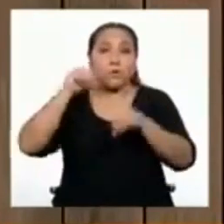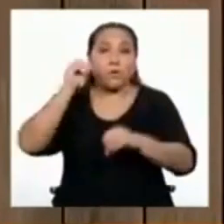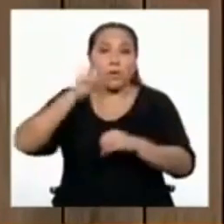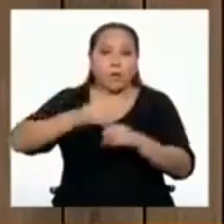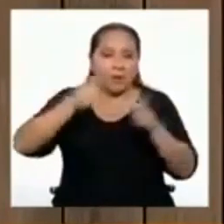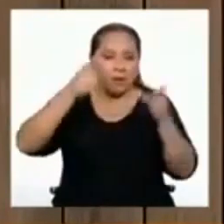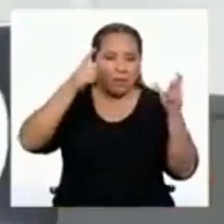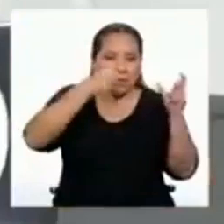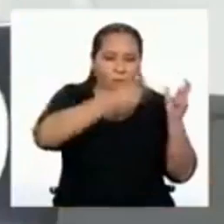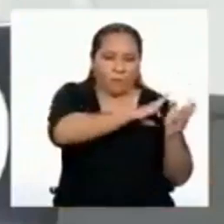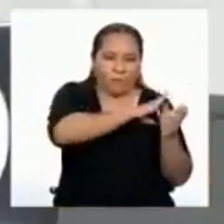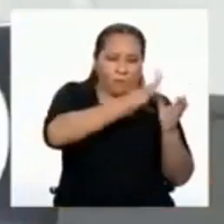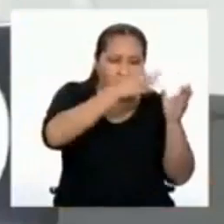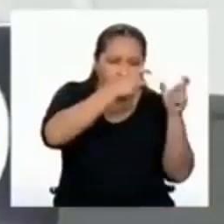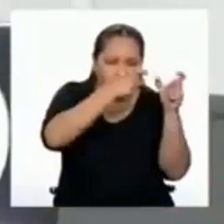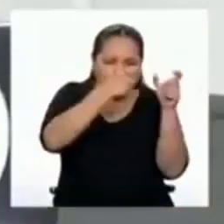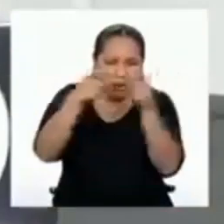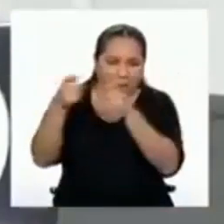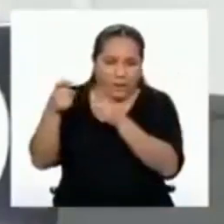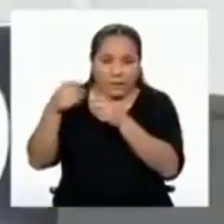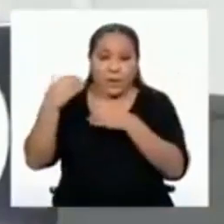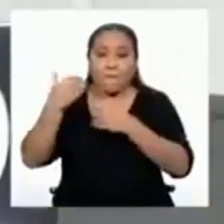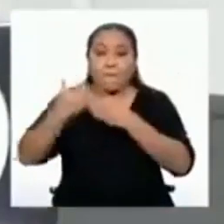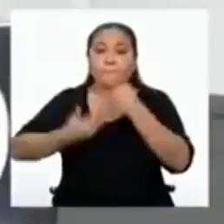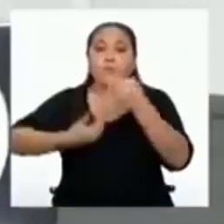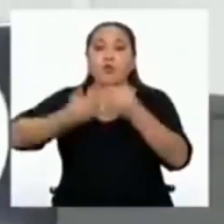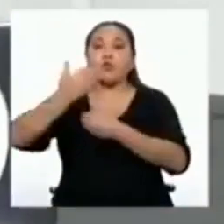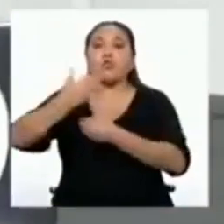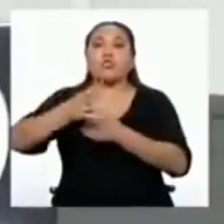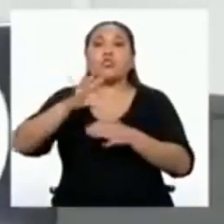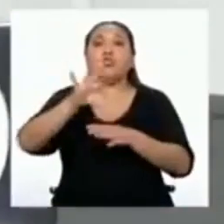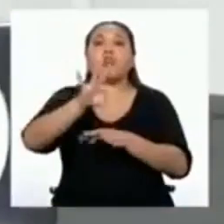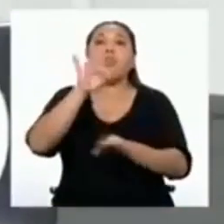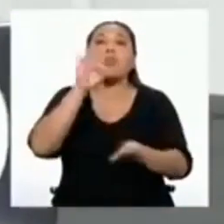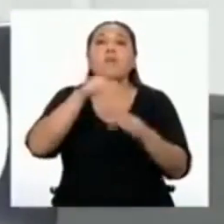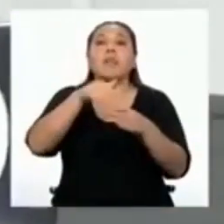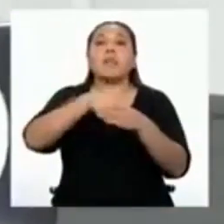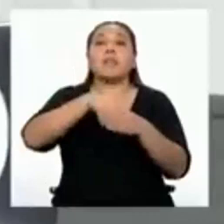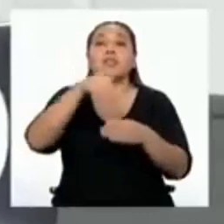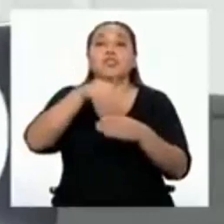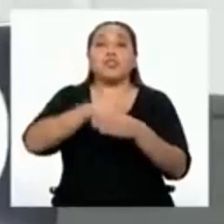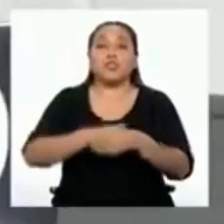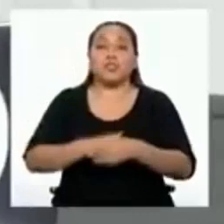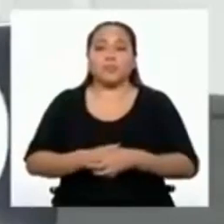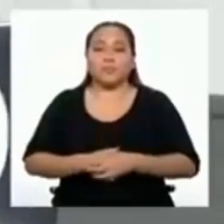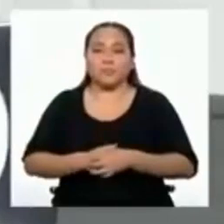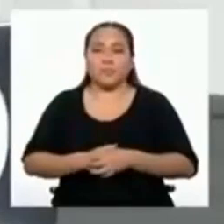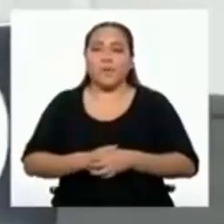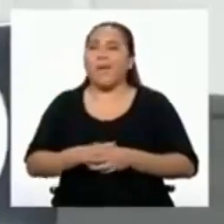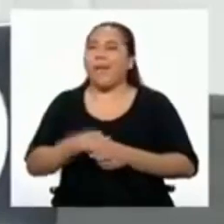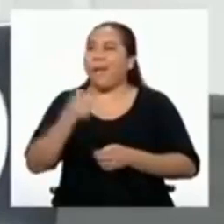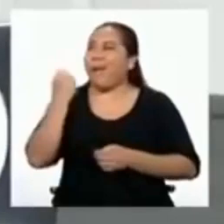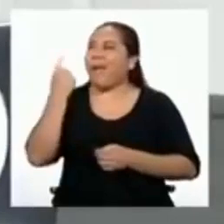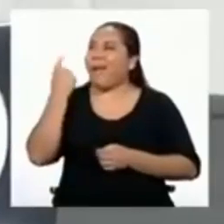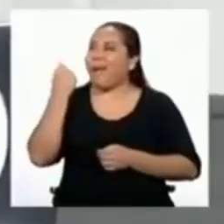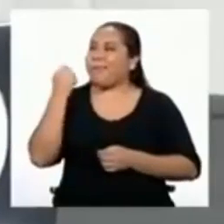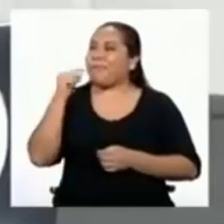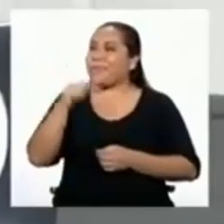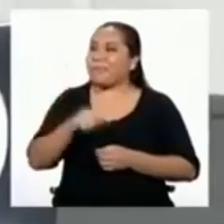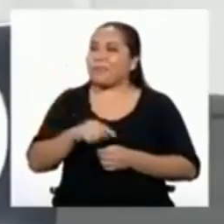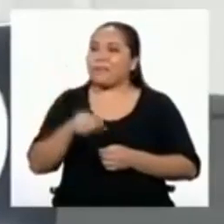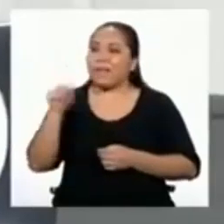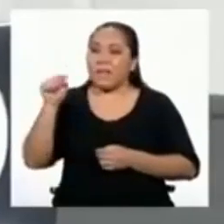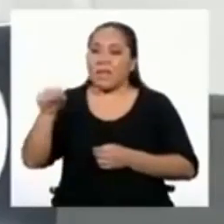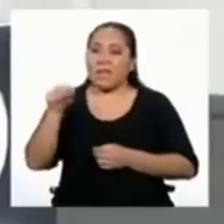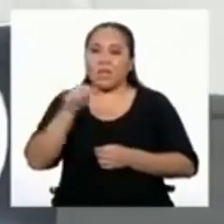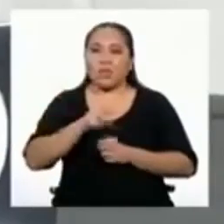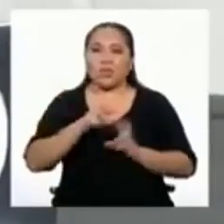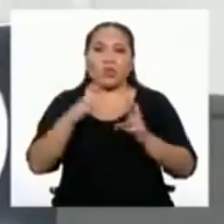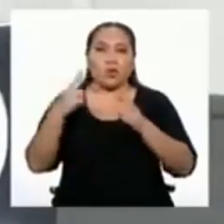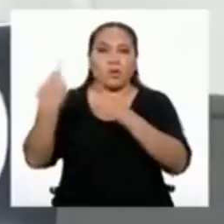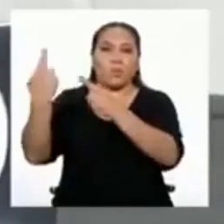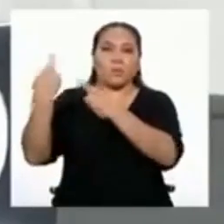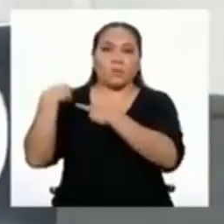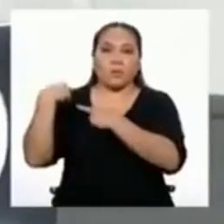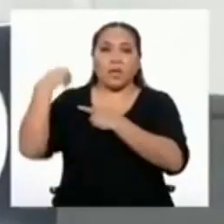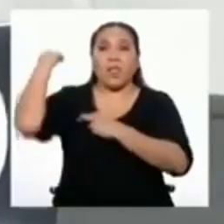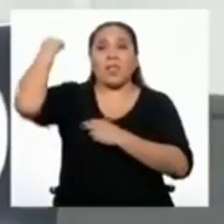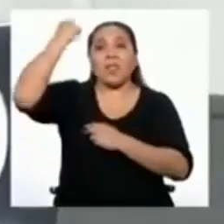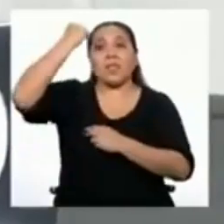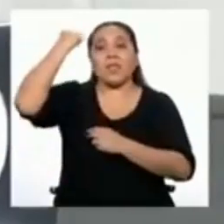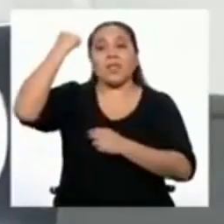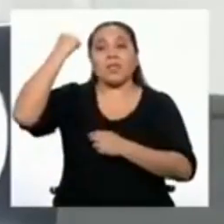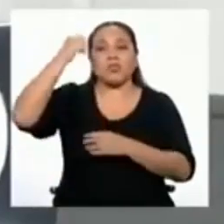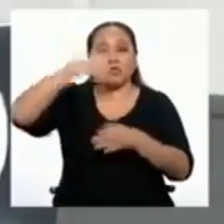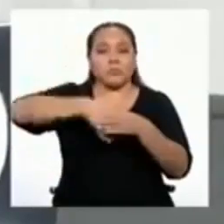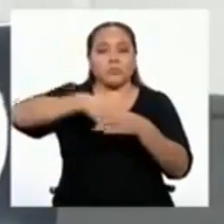procesos electorales. ¡Claro! Ya voy entendiendo toda esta lógica. Entonces, ellos se encargan de que nuestro derecho a